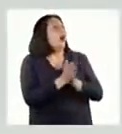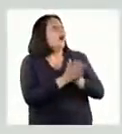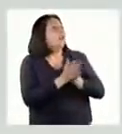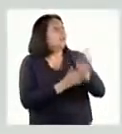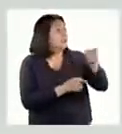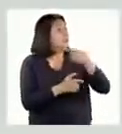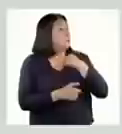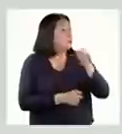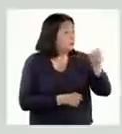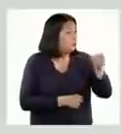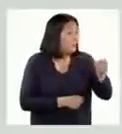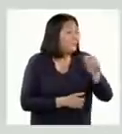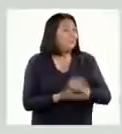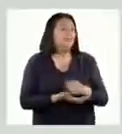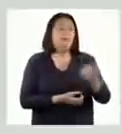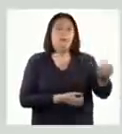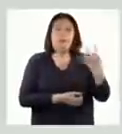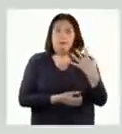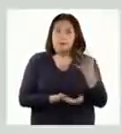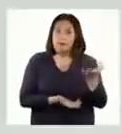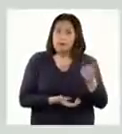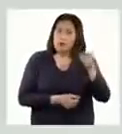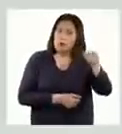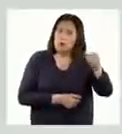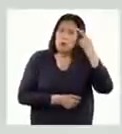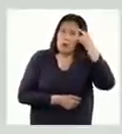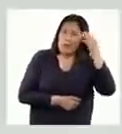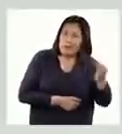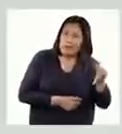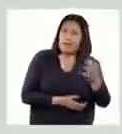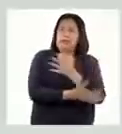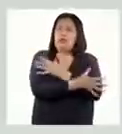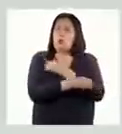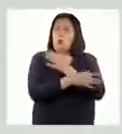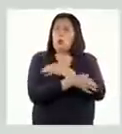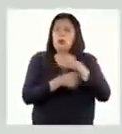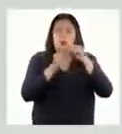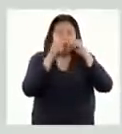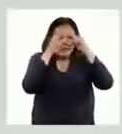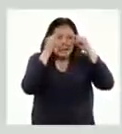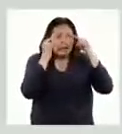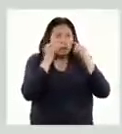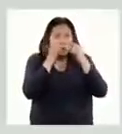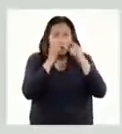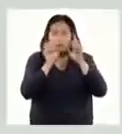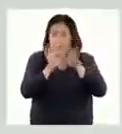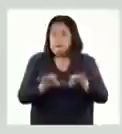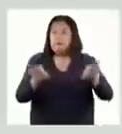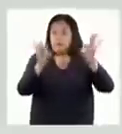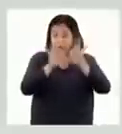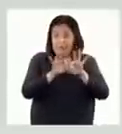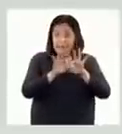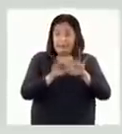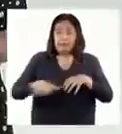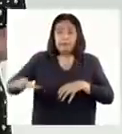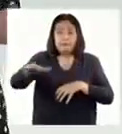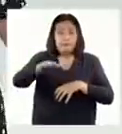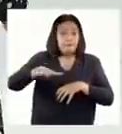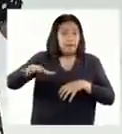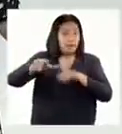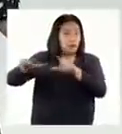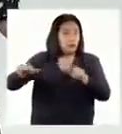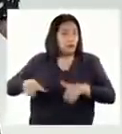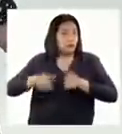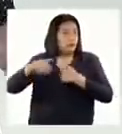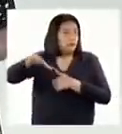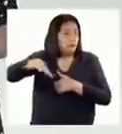entusiasmo, Patricia. Dime, ¿tú crees que el oso de anteojos es importante para el ecosistema?